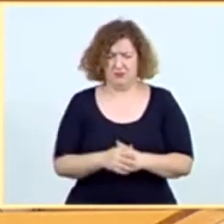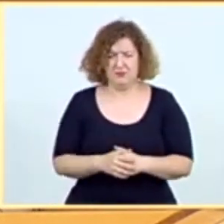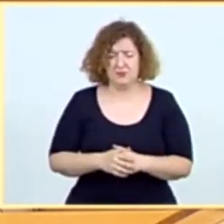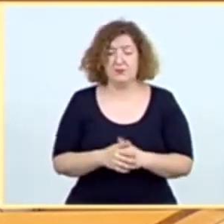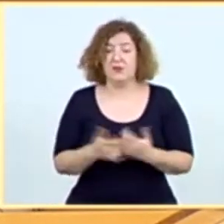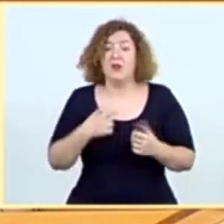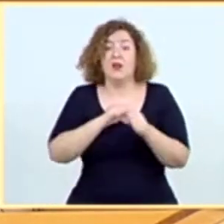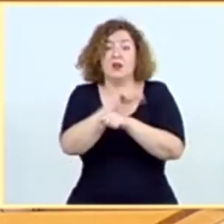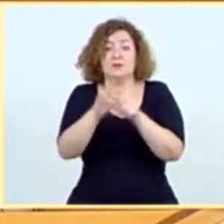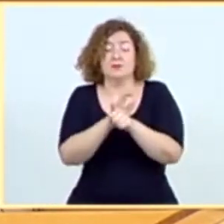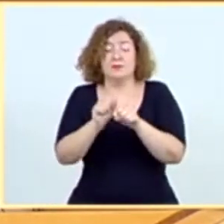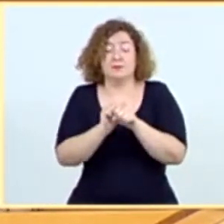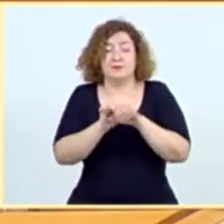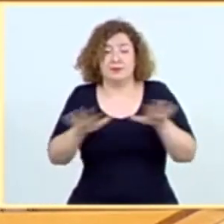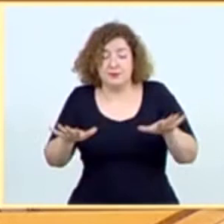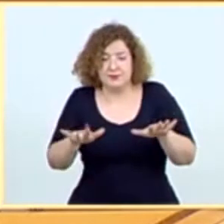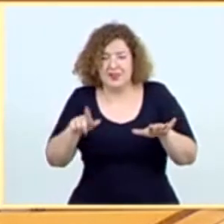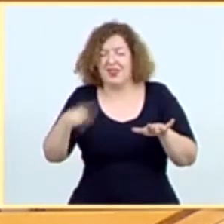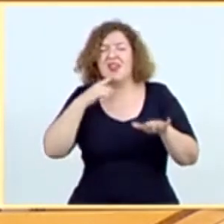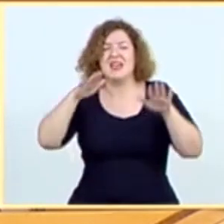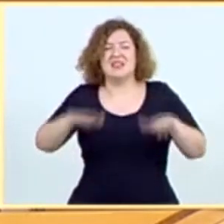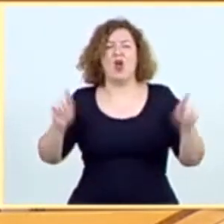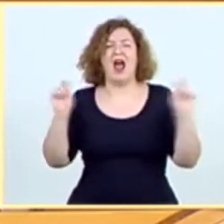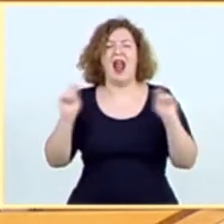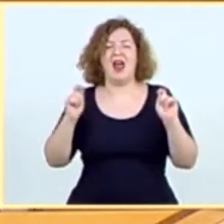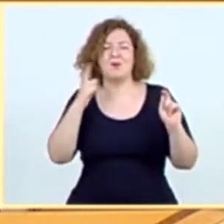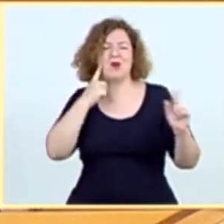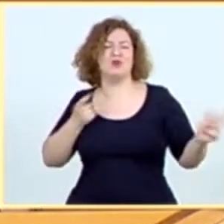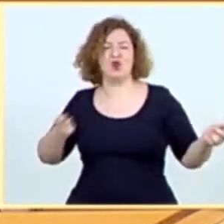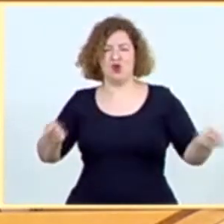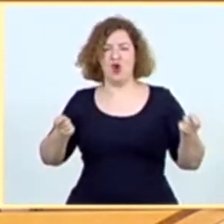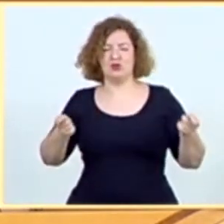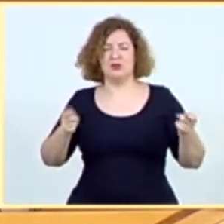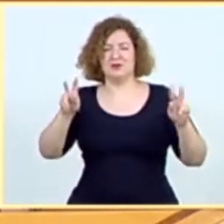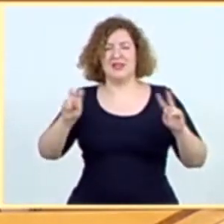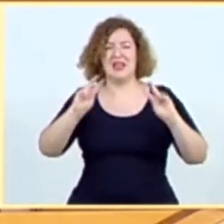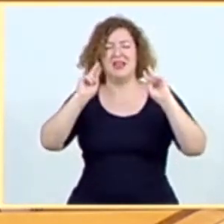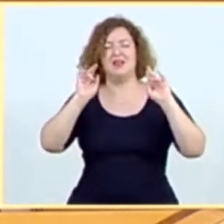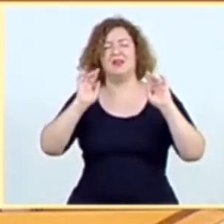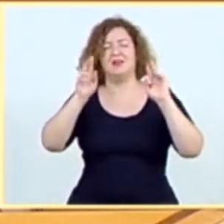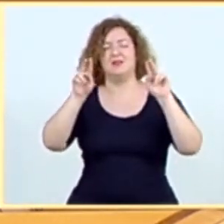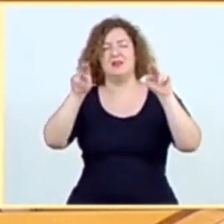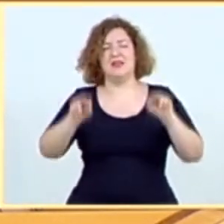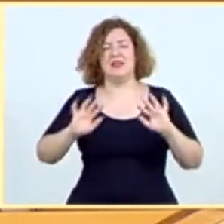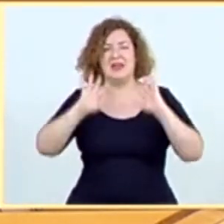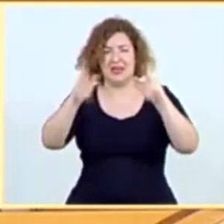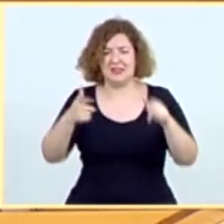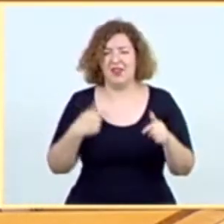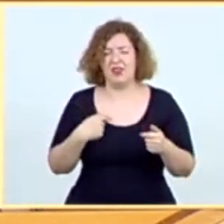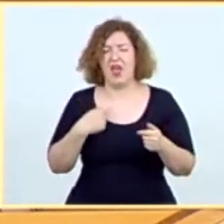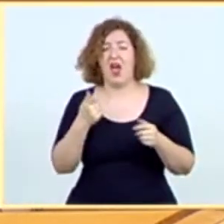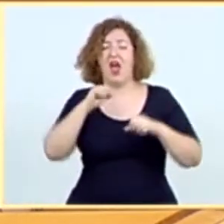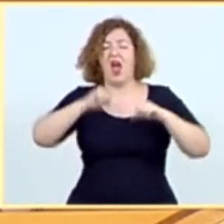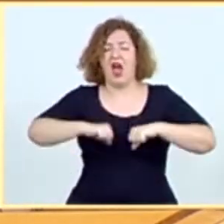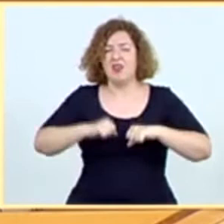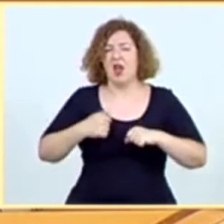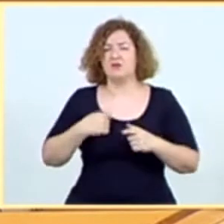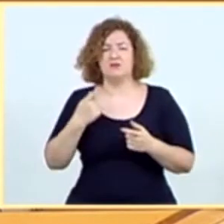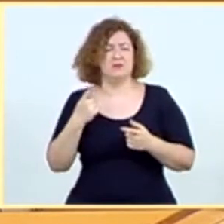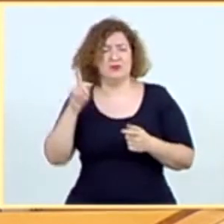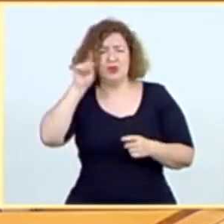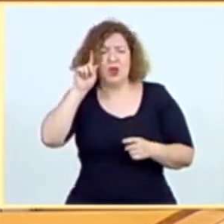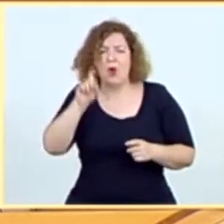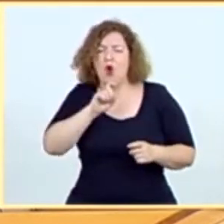con ella ustedes declararon el estado de alarma y tomaron el control sobre las residencias y sobre nuestros ancianos. No quisieron o no